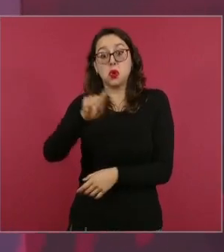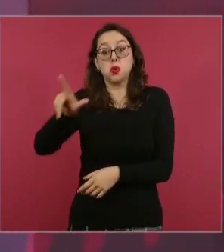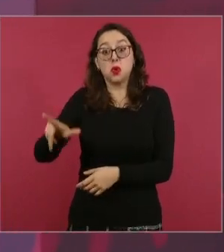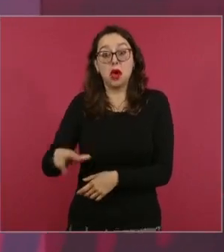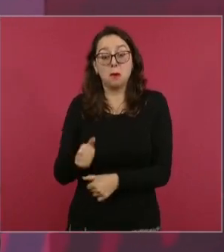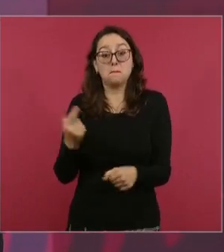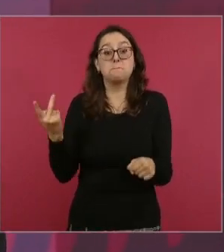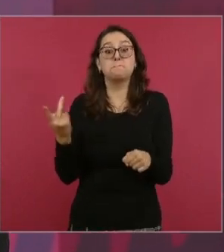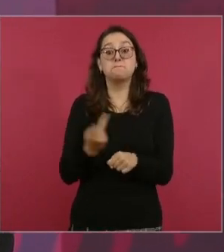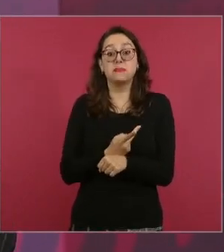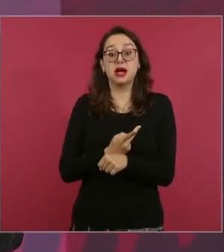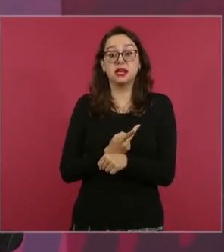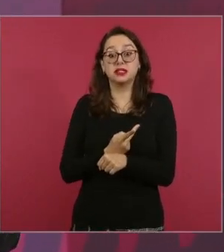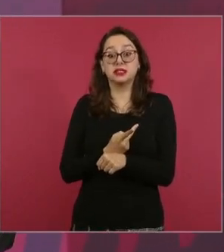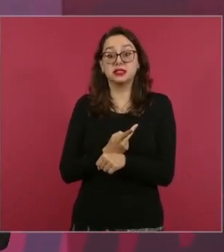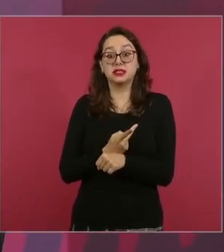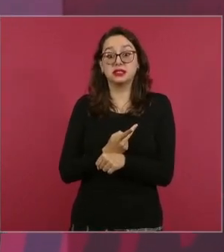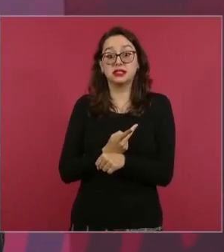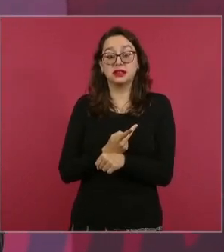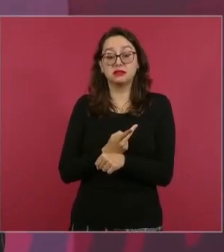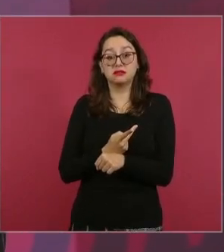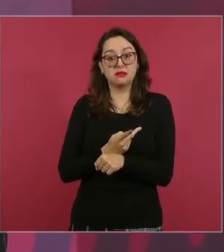y fue